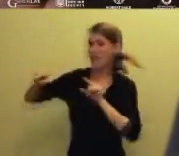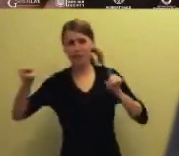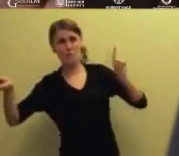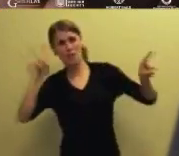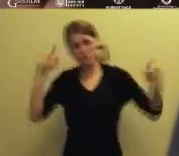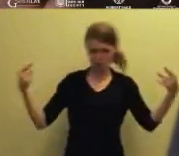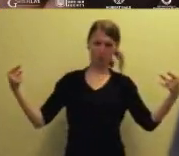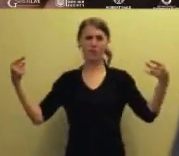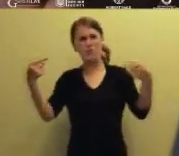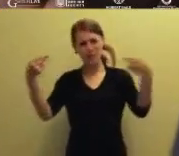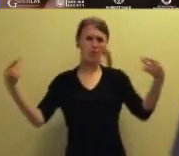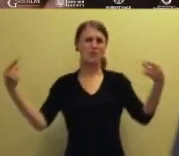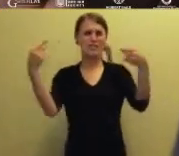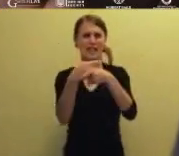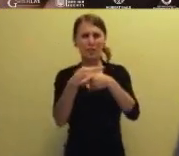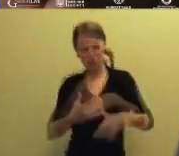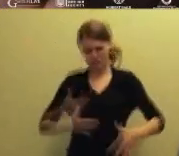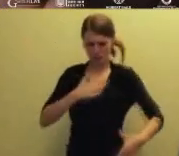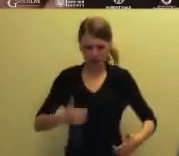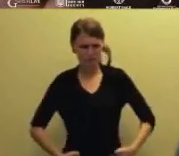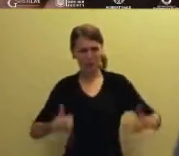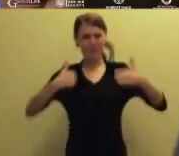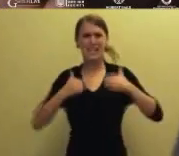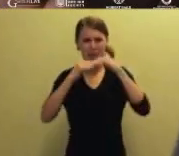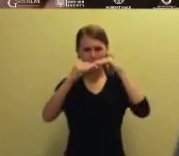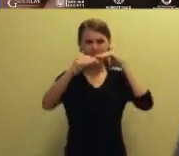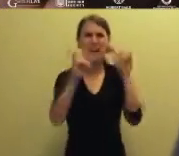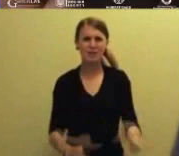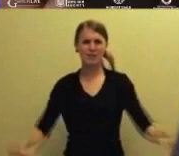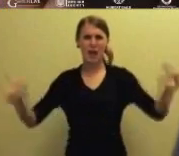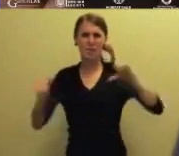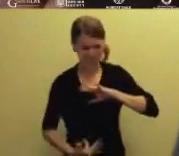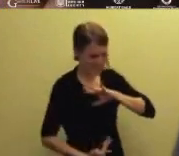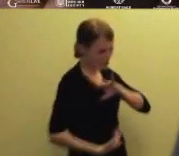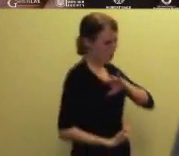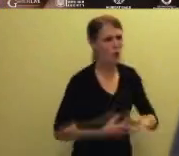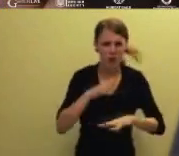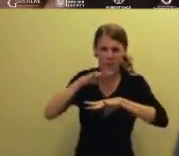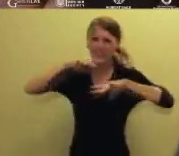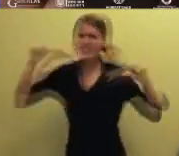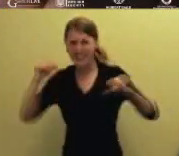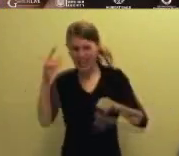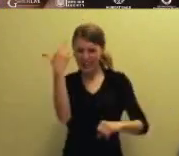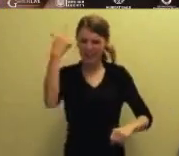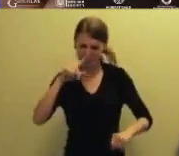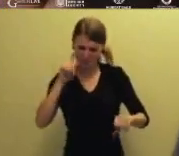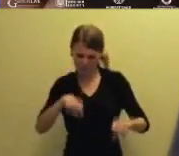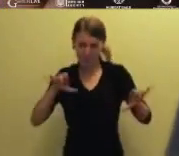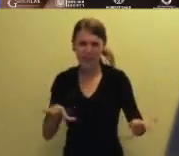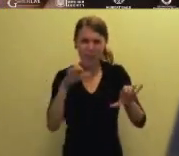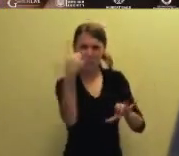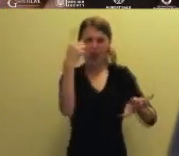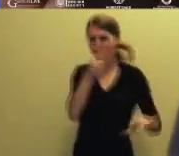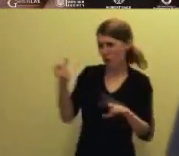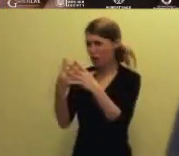tribu donde hay una jerarquía puesto muyung a un gas muy animal donde hay un líder hito y otros cuatro machitos que van con él y bueno el líder